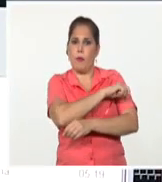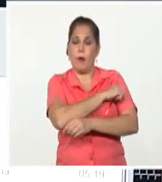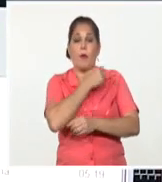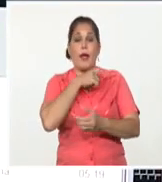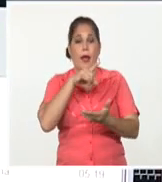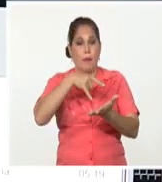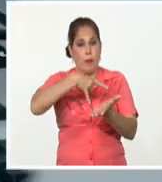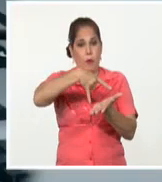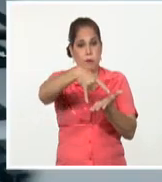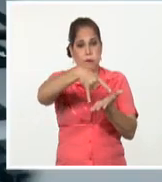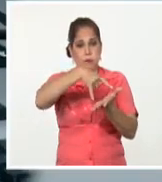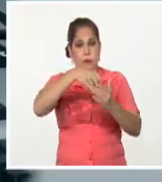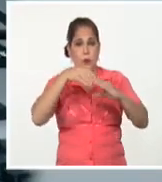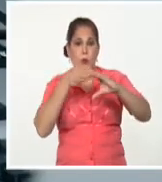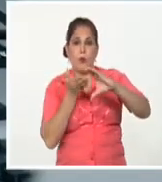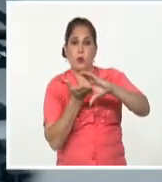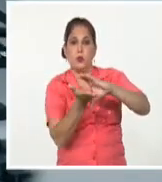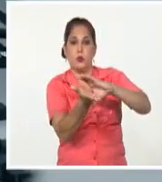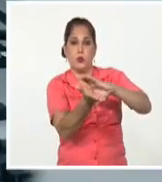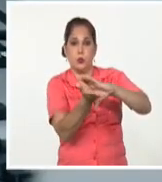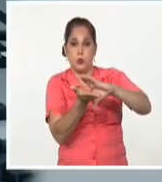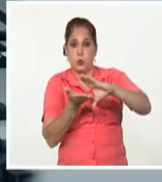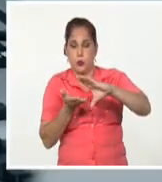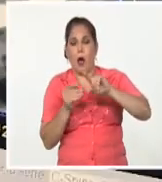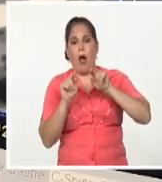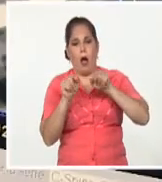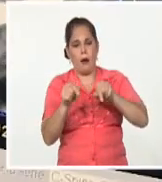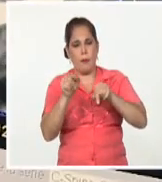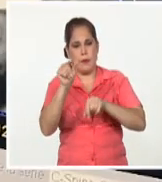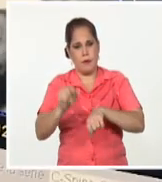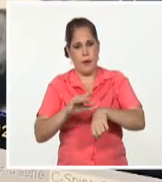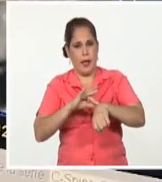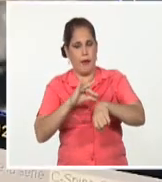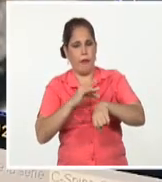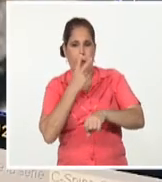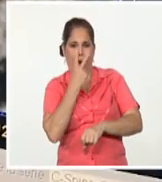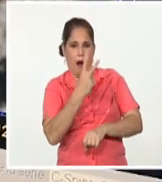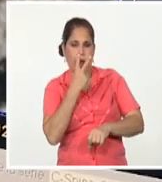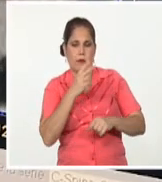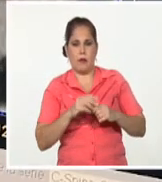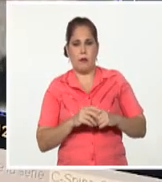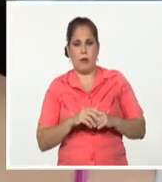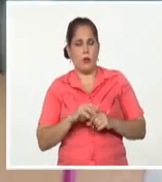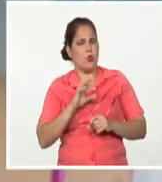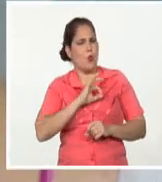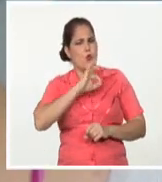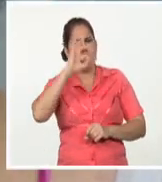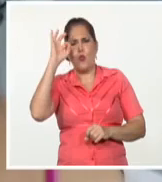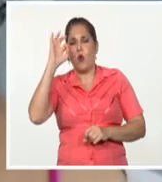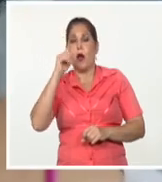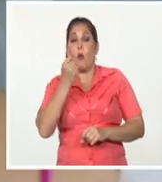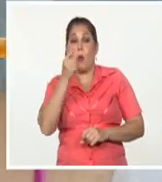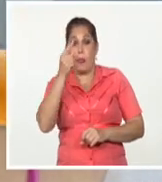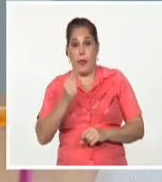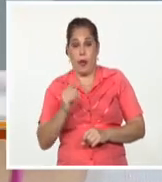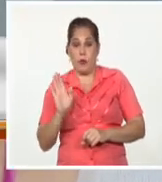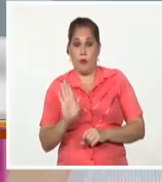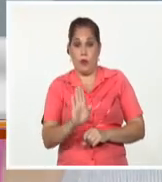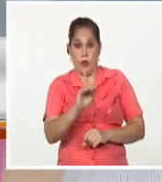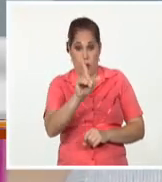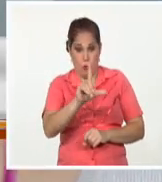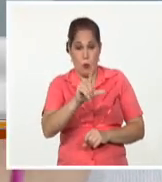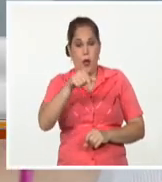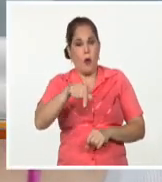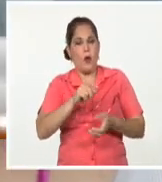resonancia magnética nuclear y la tomografía axial computarizada. Nunca me esperé que fuera de una vez porque vine el lunes y ya hoy